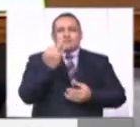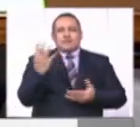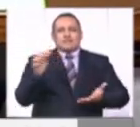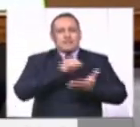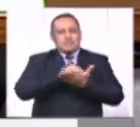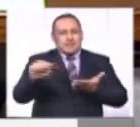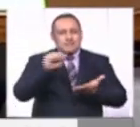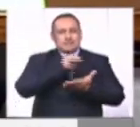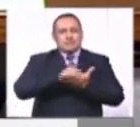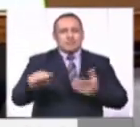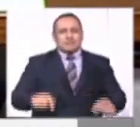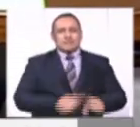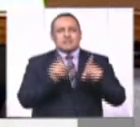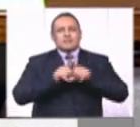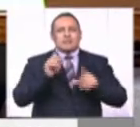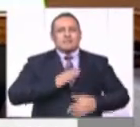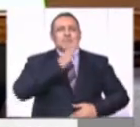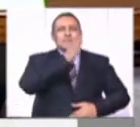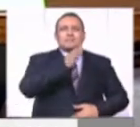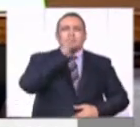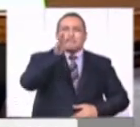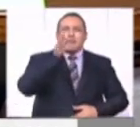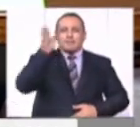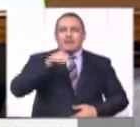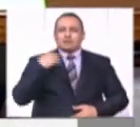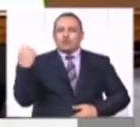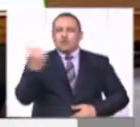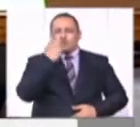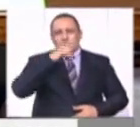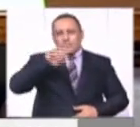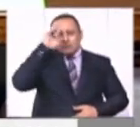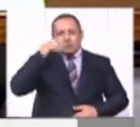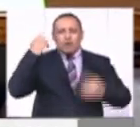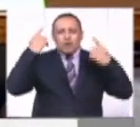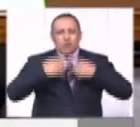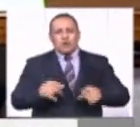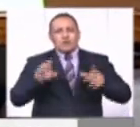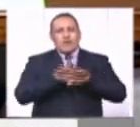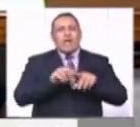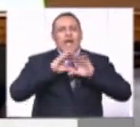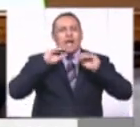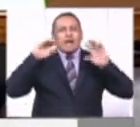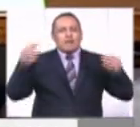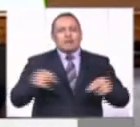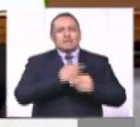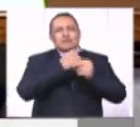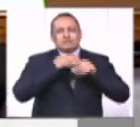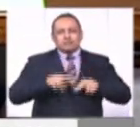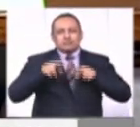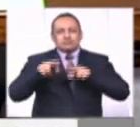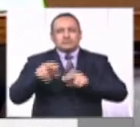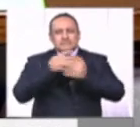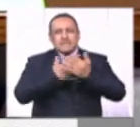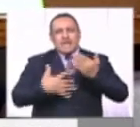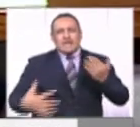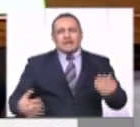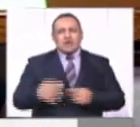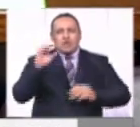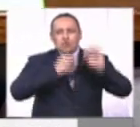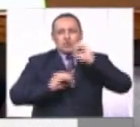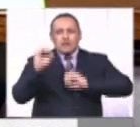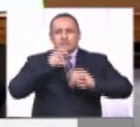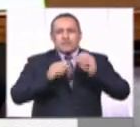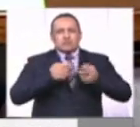de meses que iba por todo el Perú presidente diciendo que correrían ríos de sangre organizando a la población as